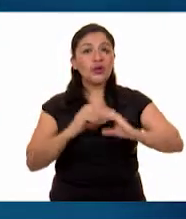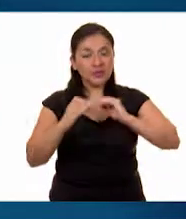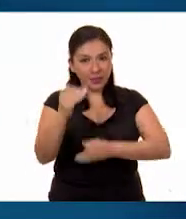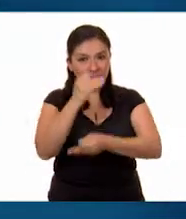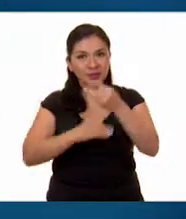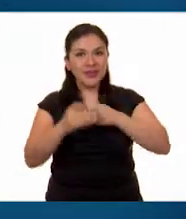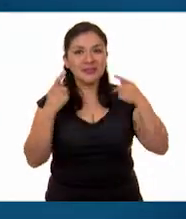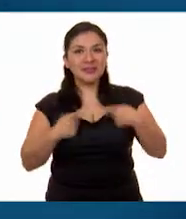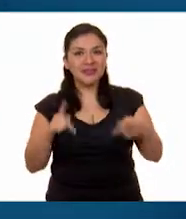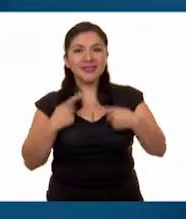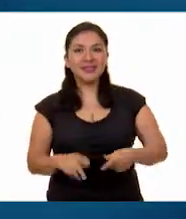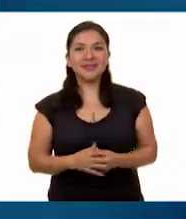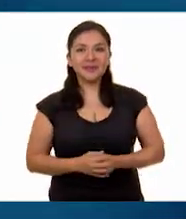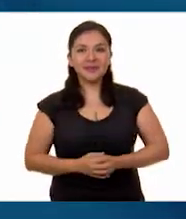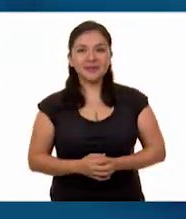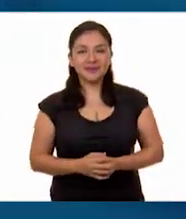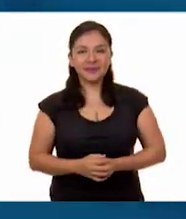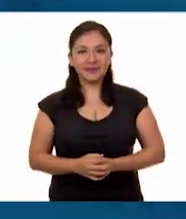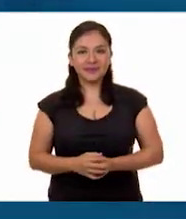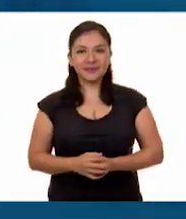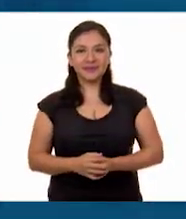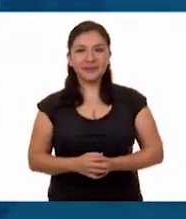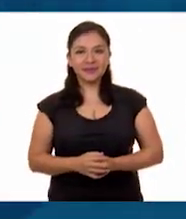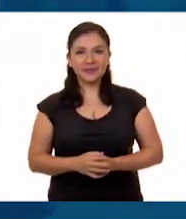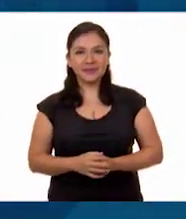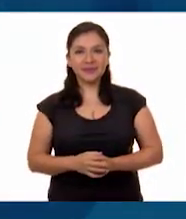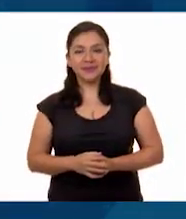unos a los otros.